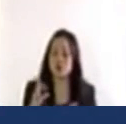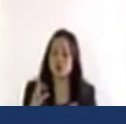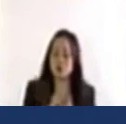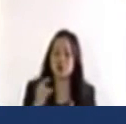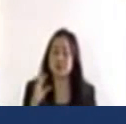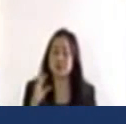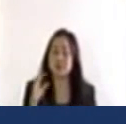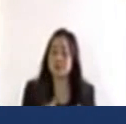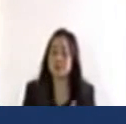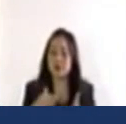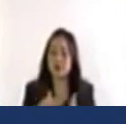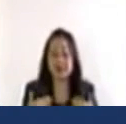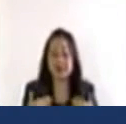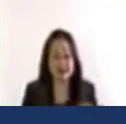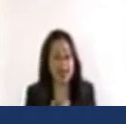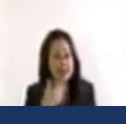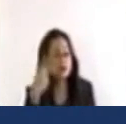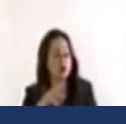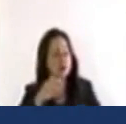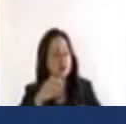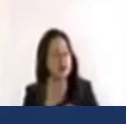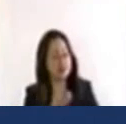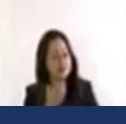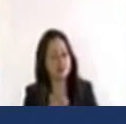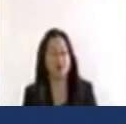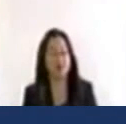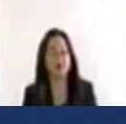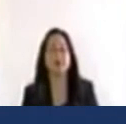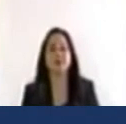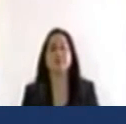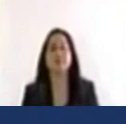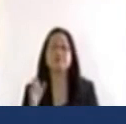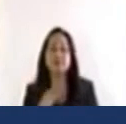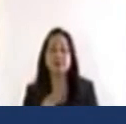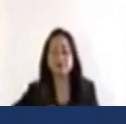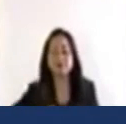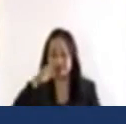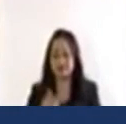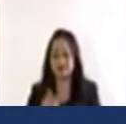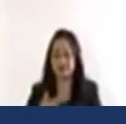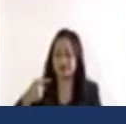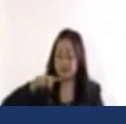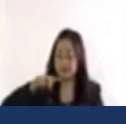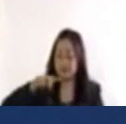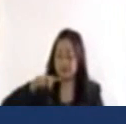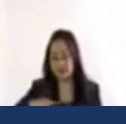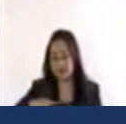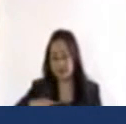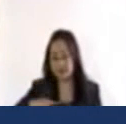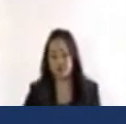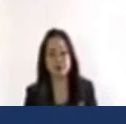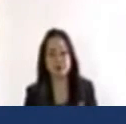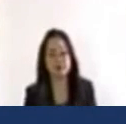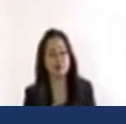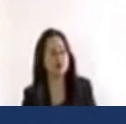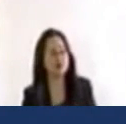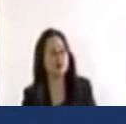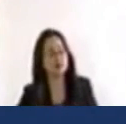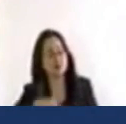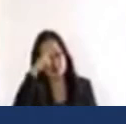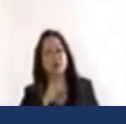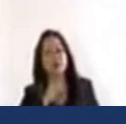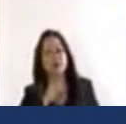y pasarlas al Poder Judicial, que es quien constitucionalmente tiene la función de impartir